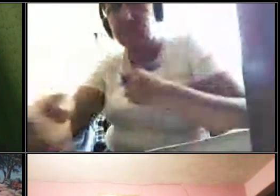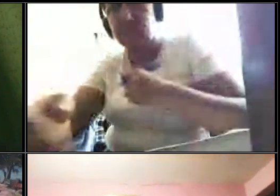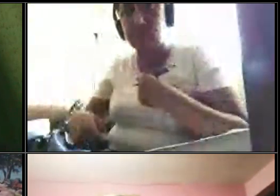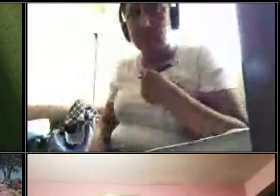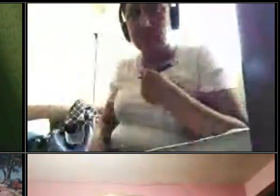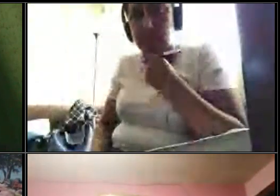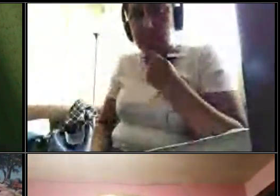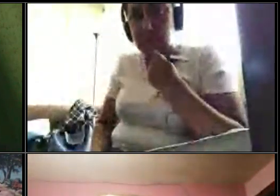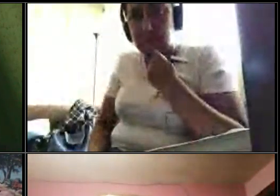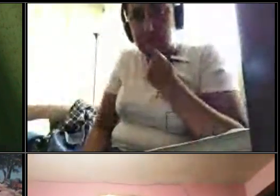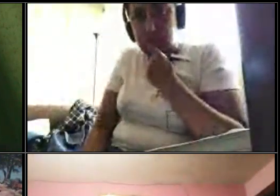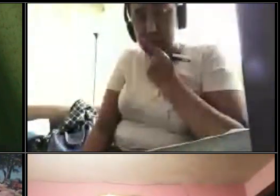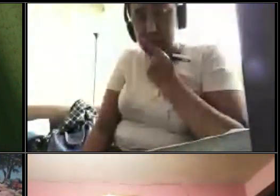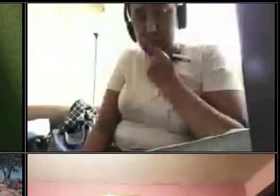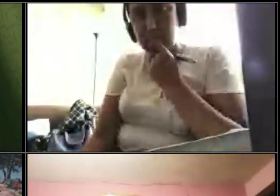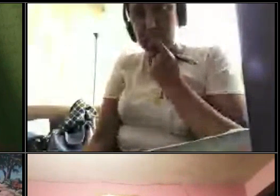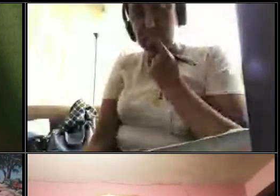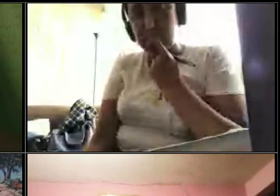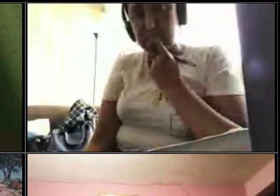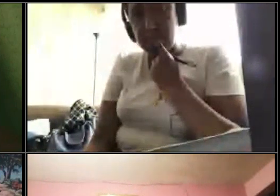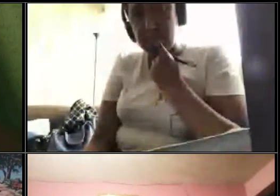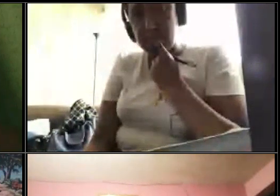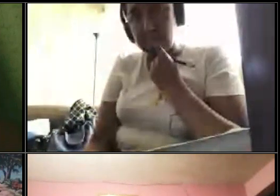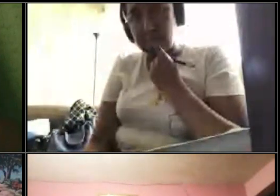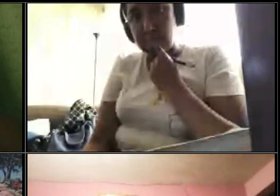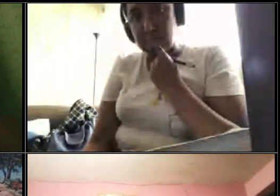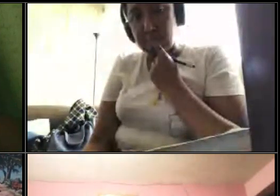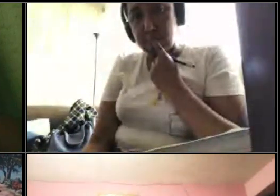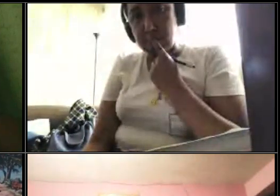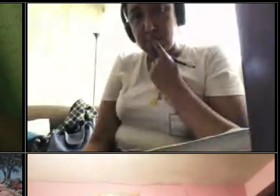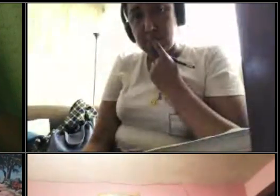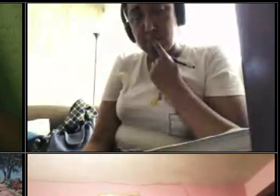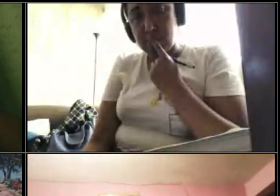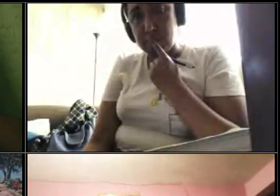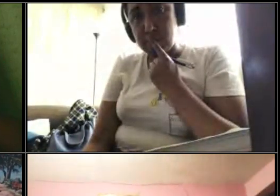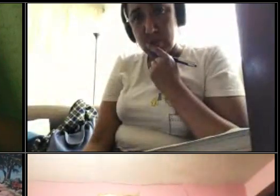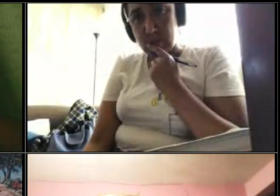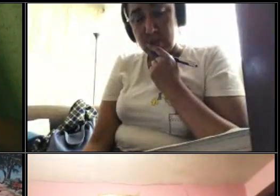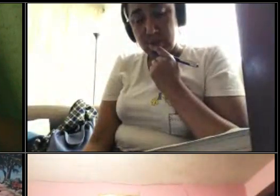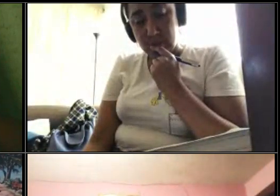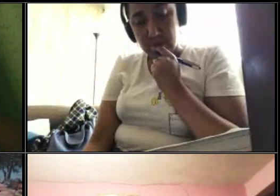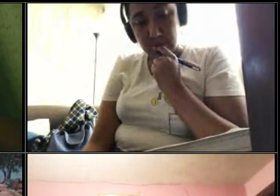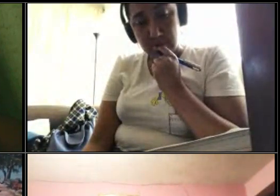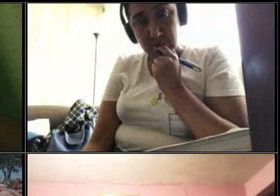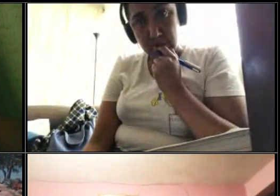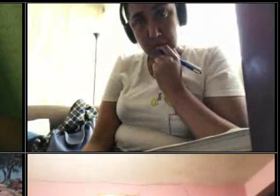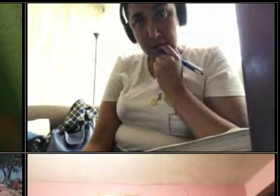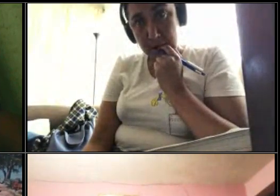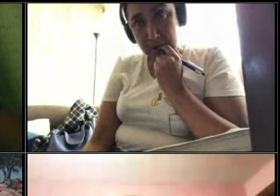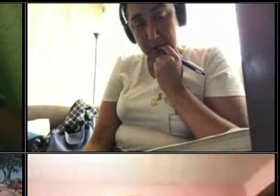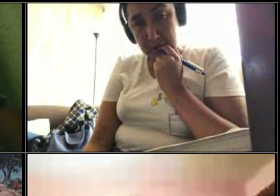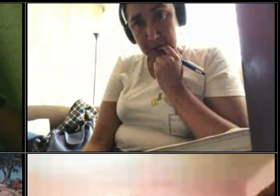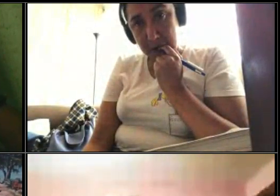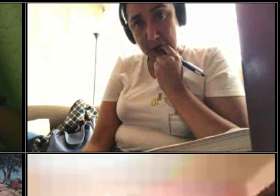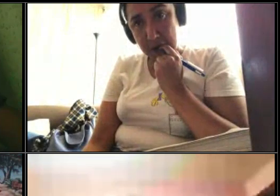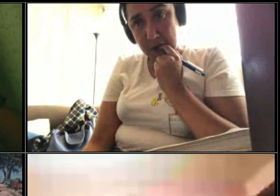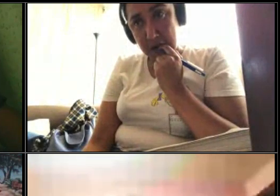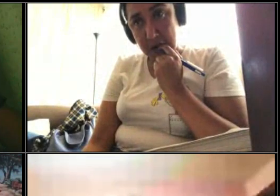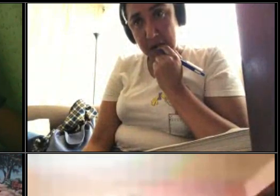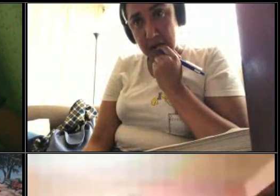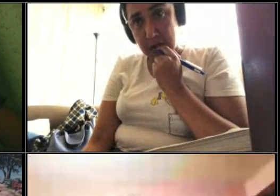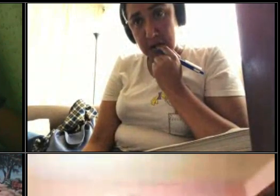puedo guardar cualquier palabra del español en alguna de esas categorías, pero en lengua de señas no funcionan de la misma manera.